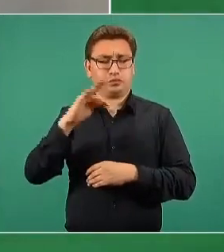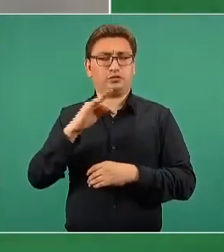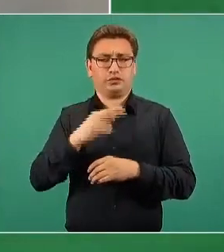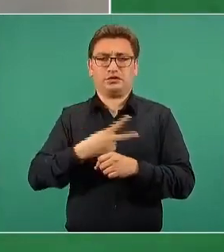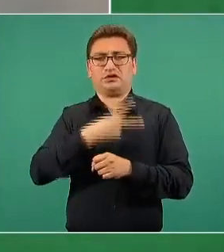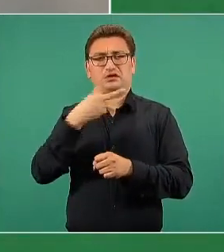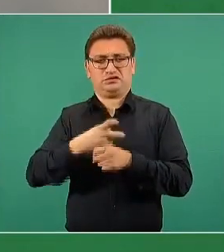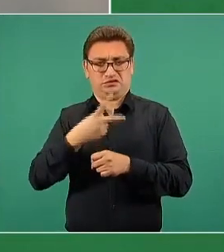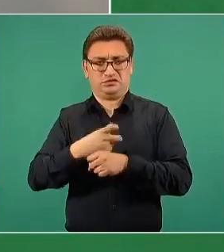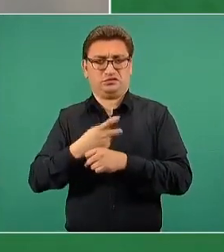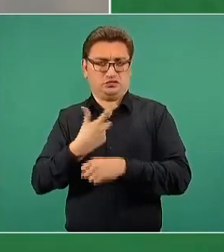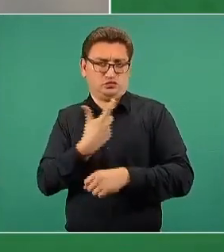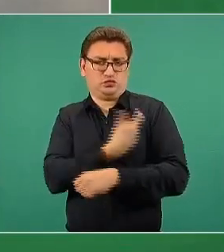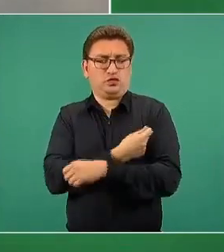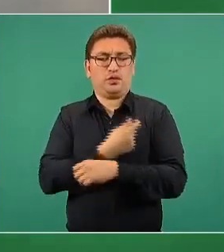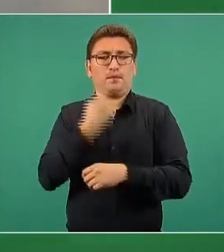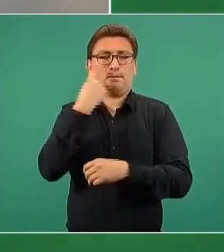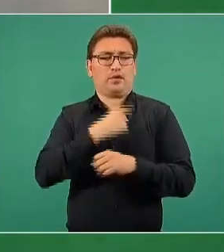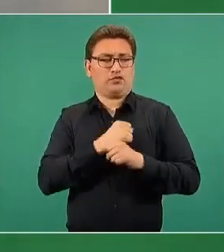respuesta inmunológica